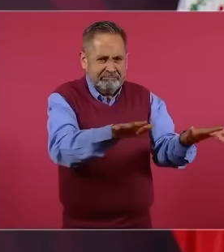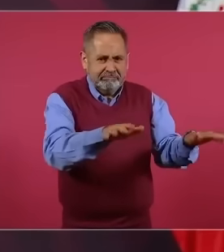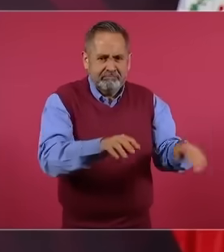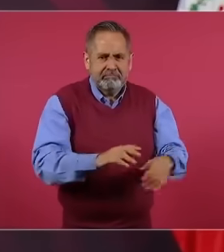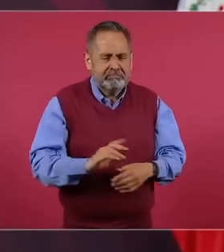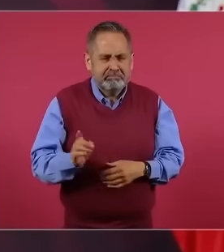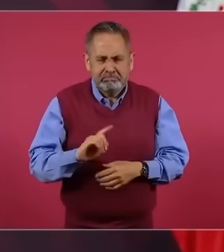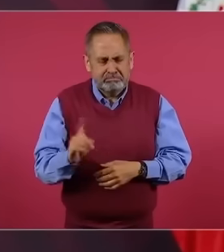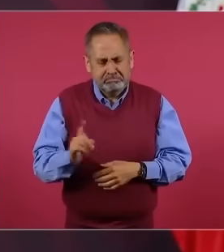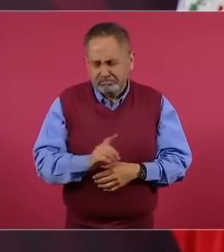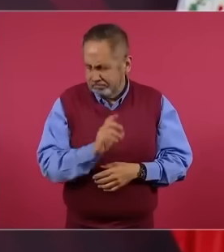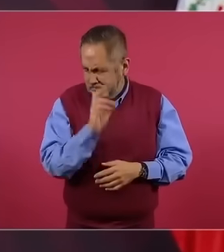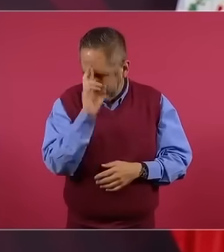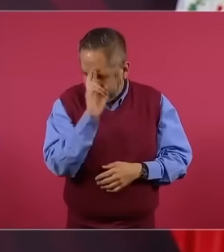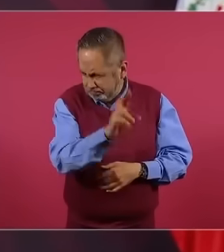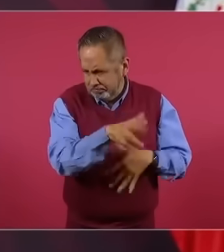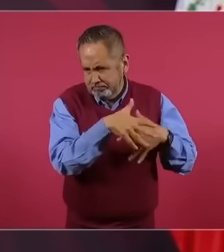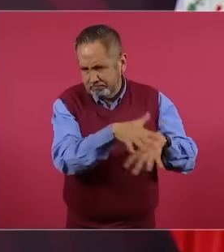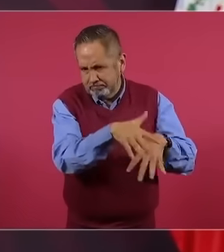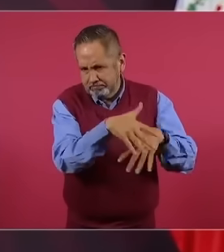No.